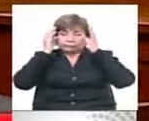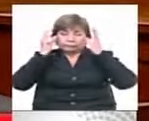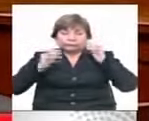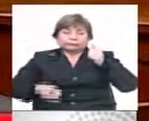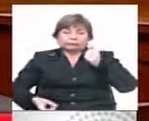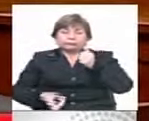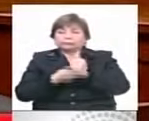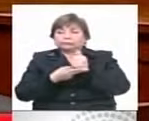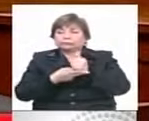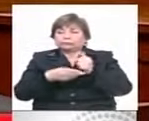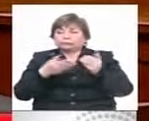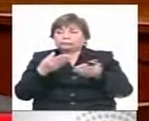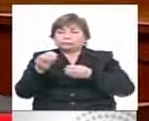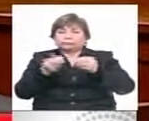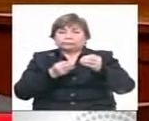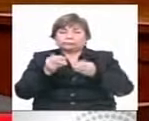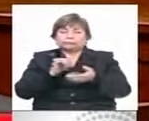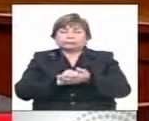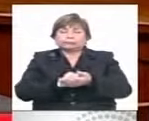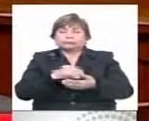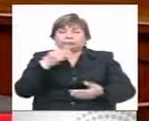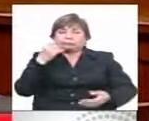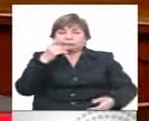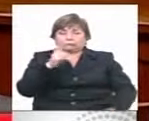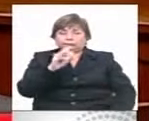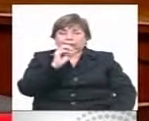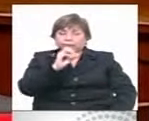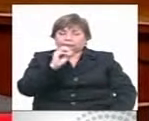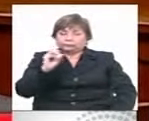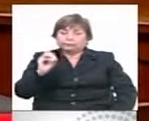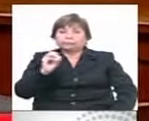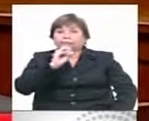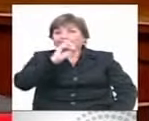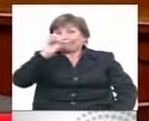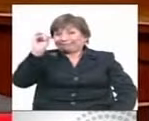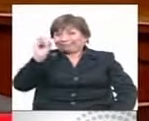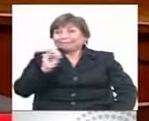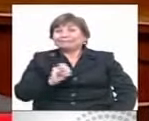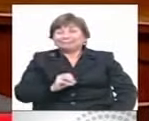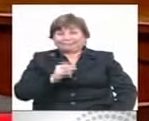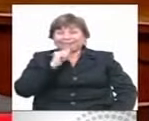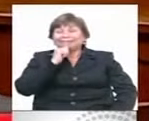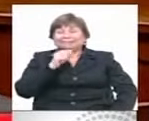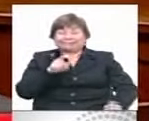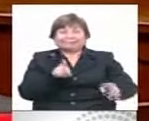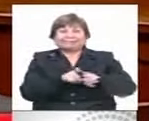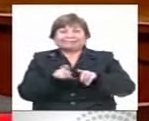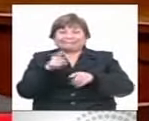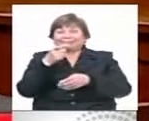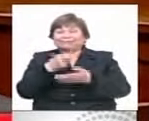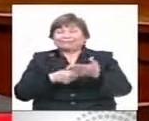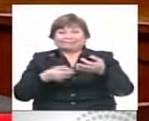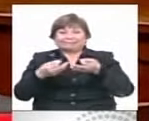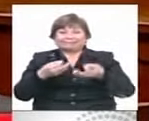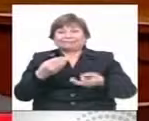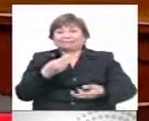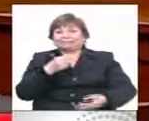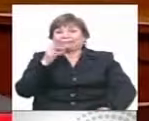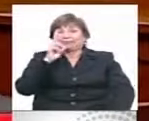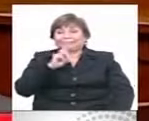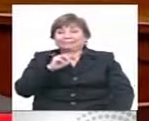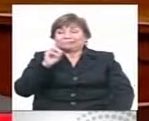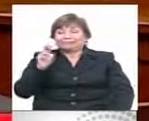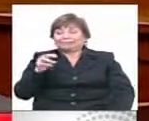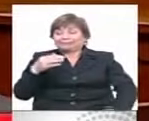asegurar el funcionamiento de 100% de comedores. Asimismo, el presupuesto público para el 2022